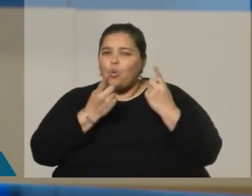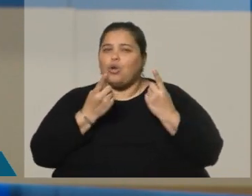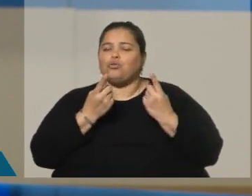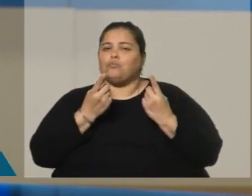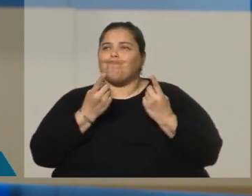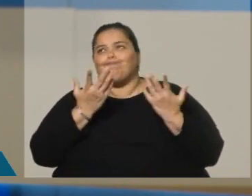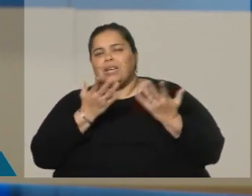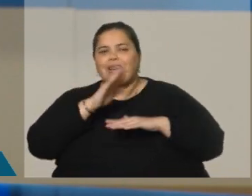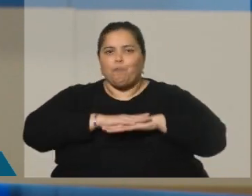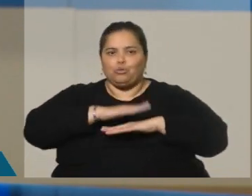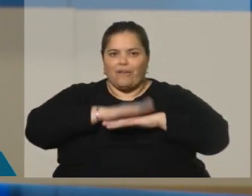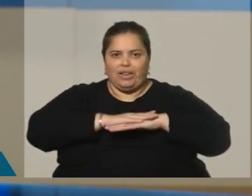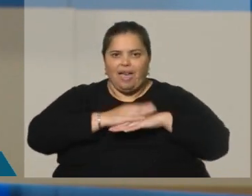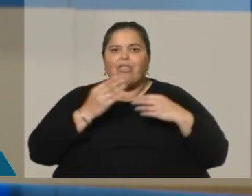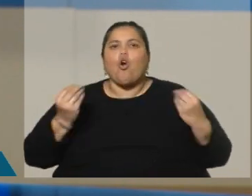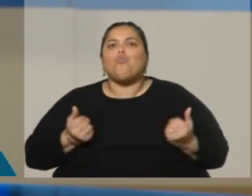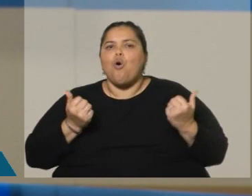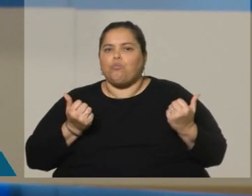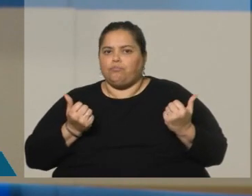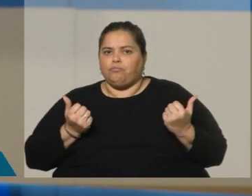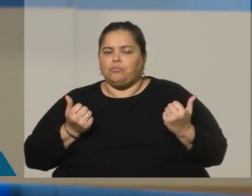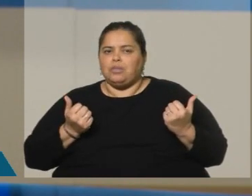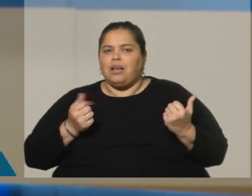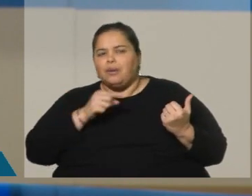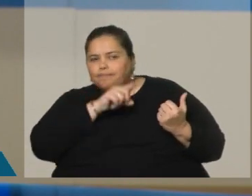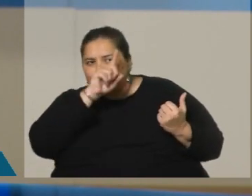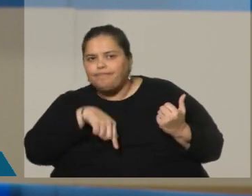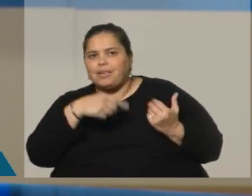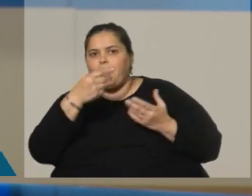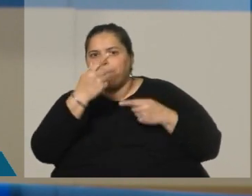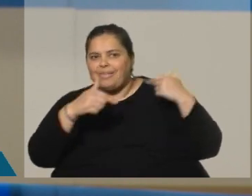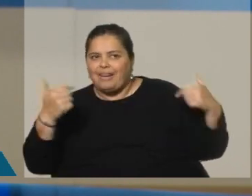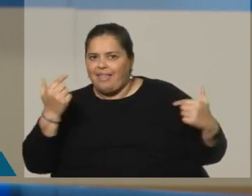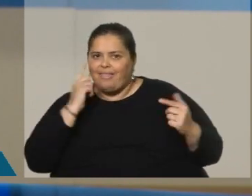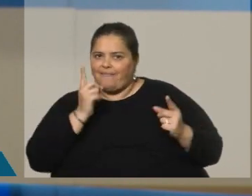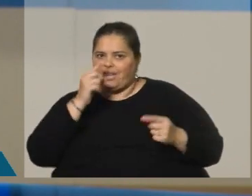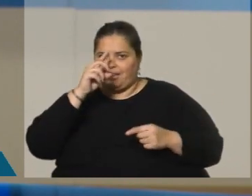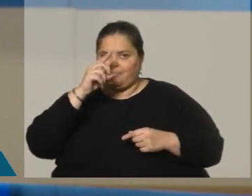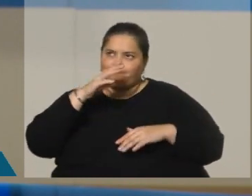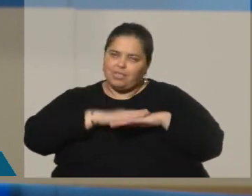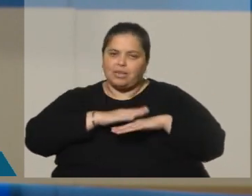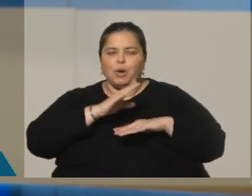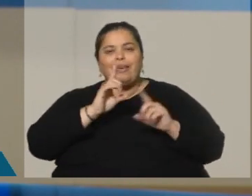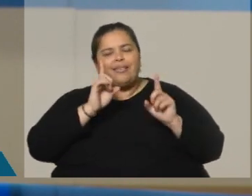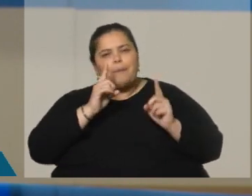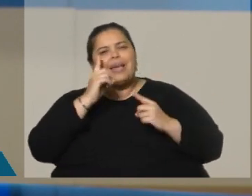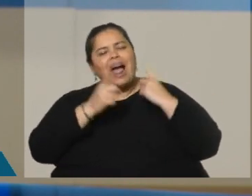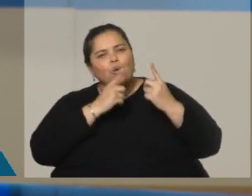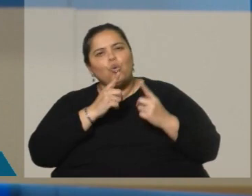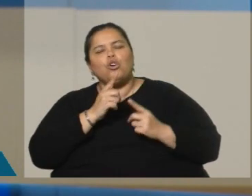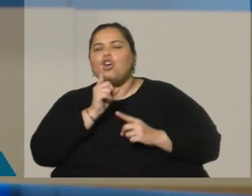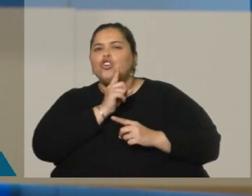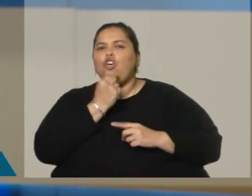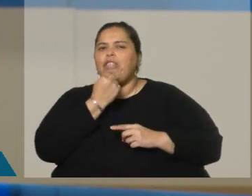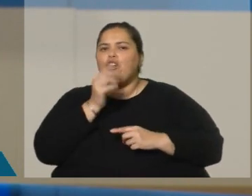en el uso del material documental y ciertos criterios de reserva no digo secreto